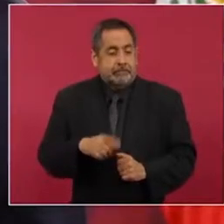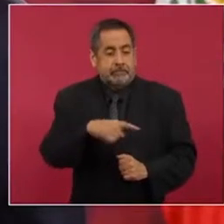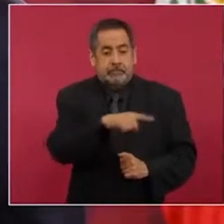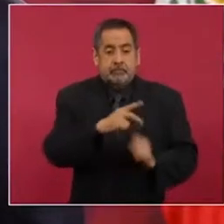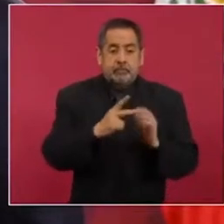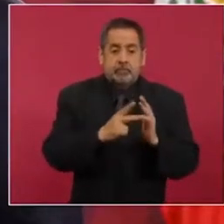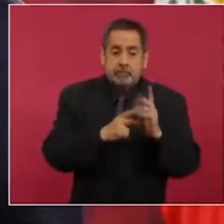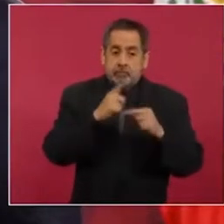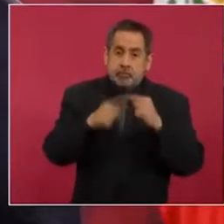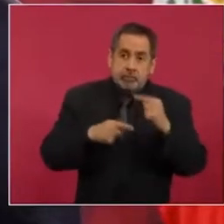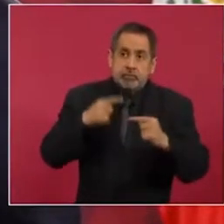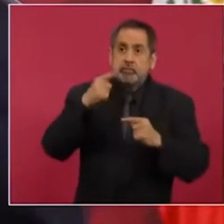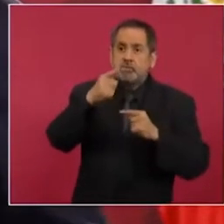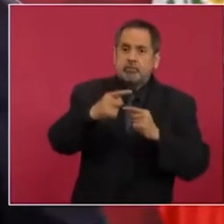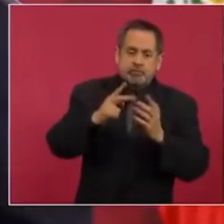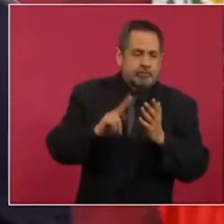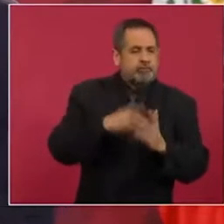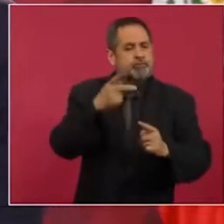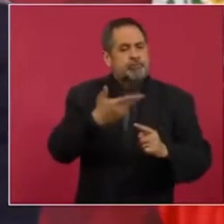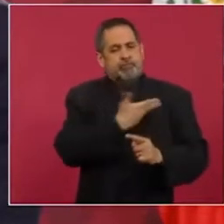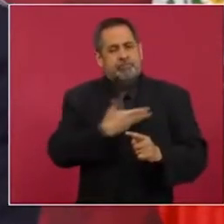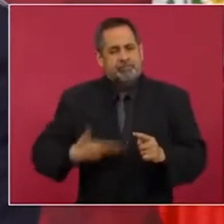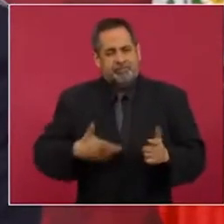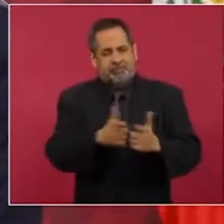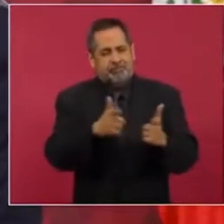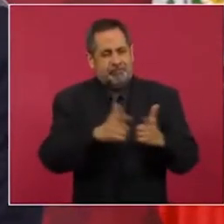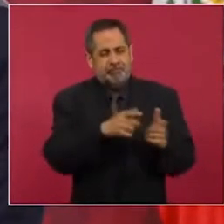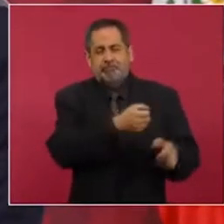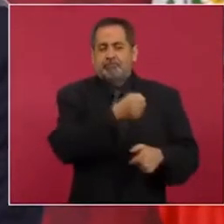regresar fácilmente